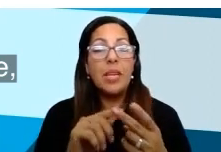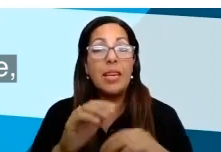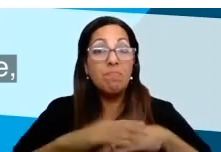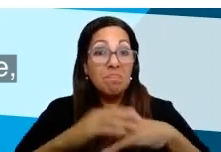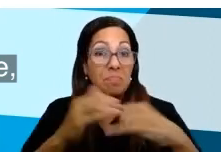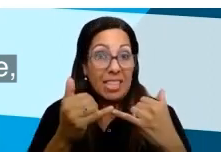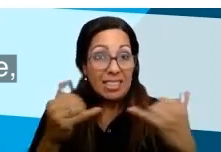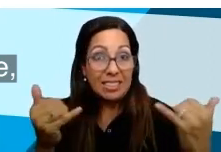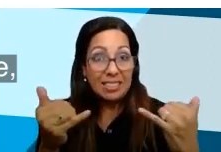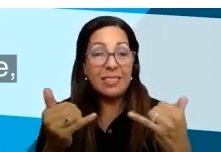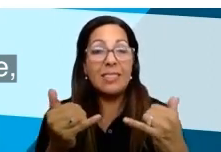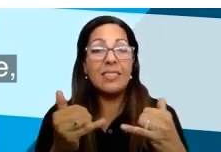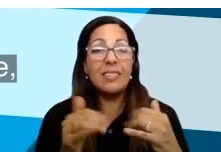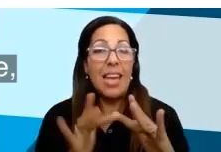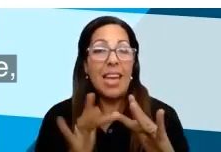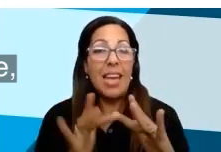también